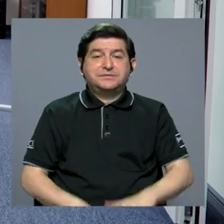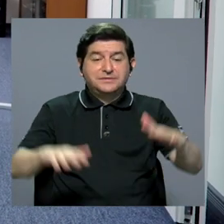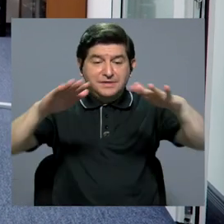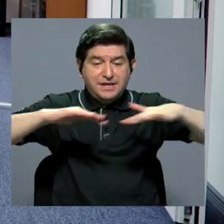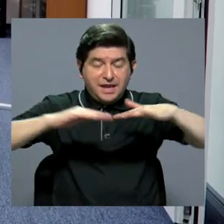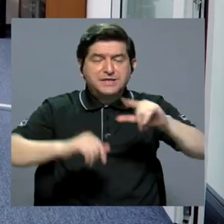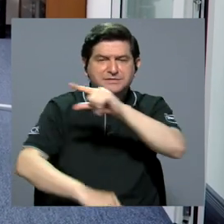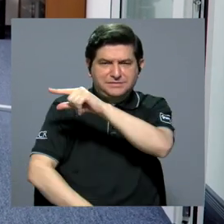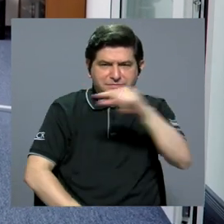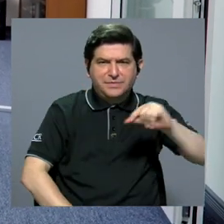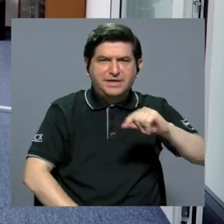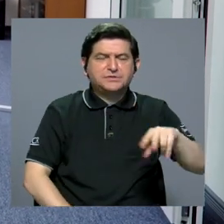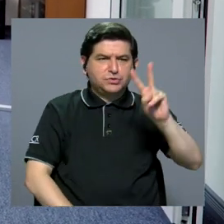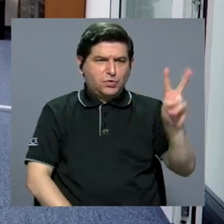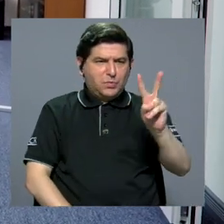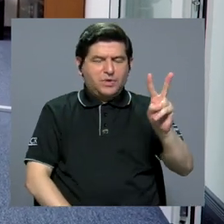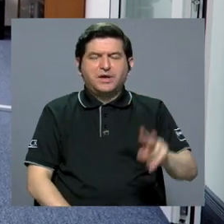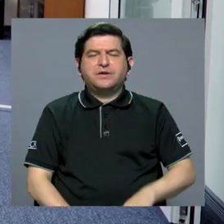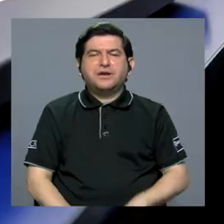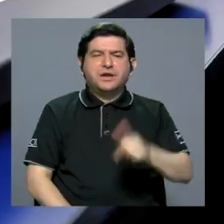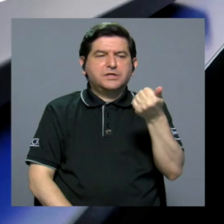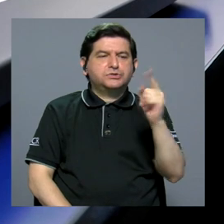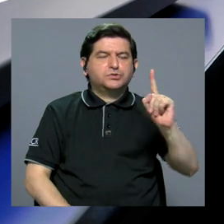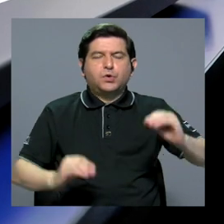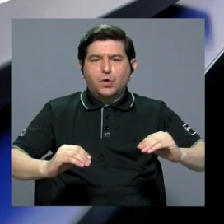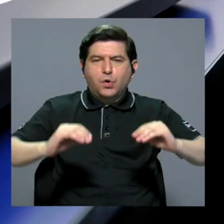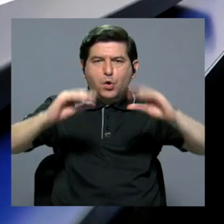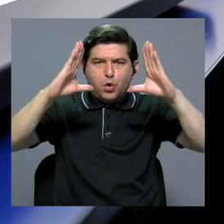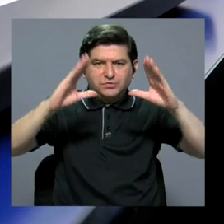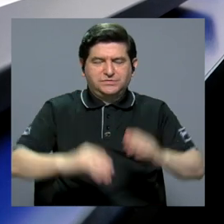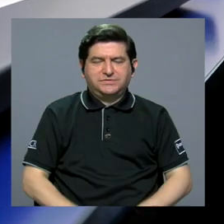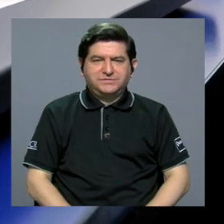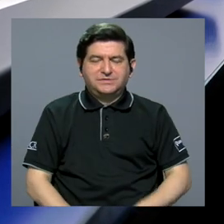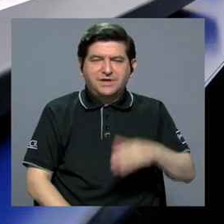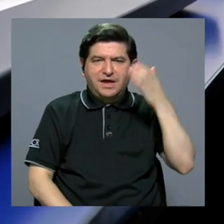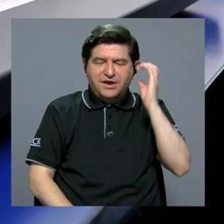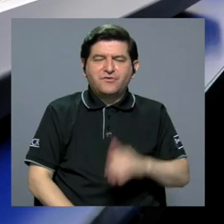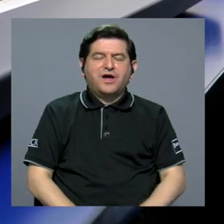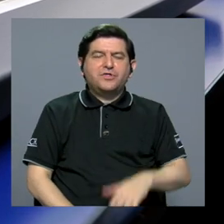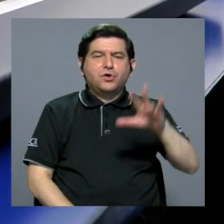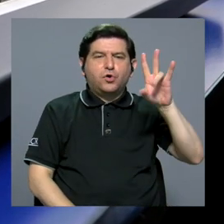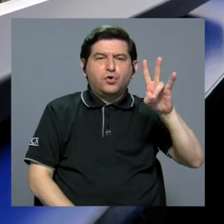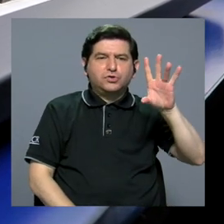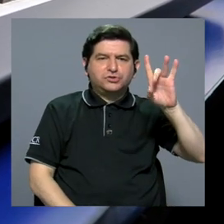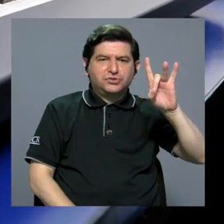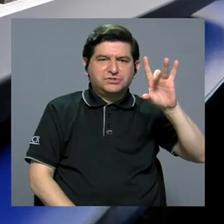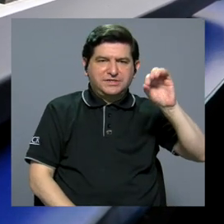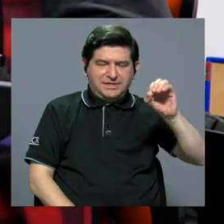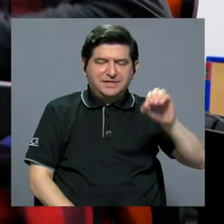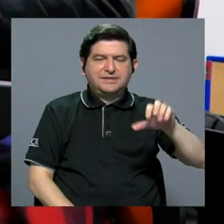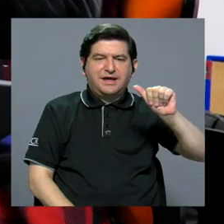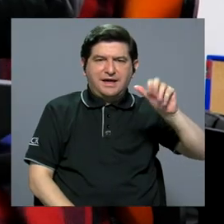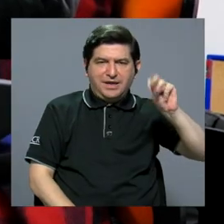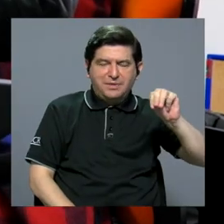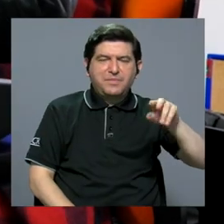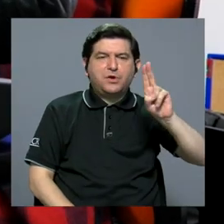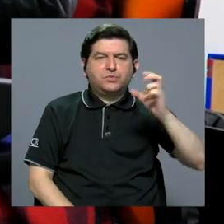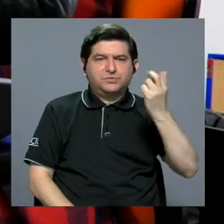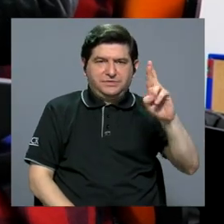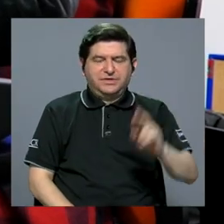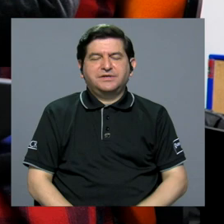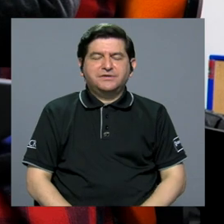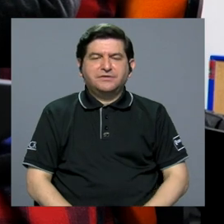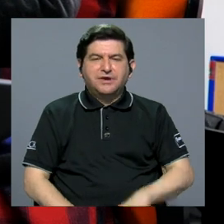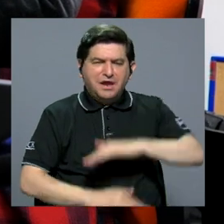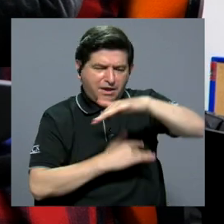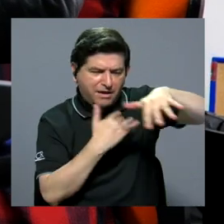espacio semanal todos los viernes a las 11 a.m. a través de Radio 870 UCR, para la interacción